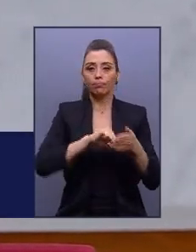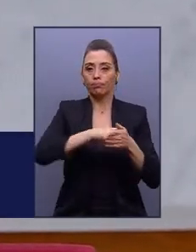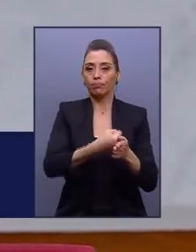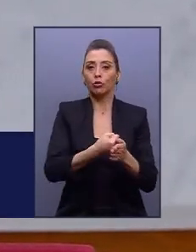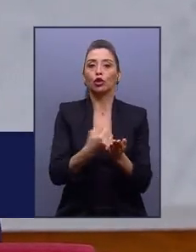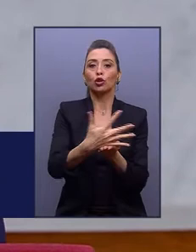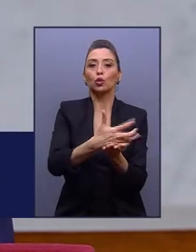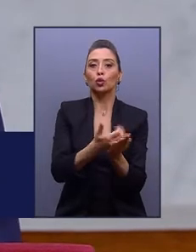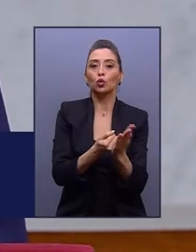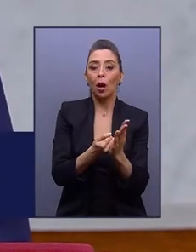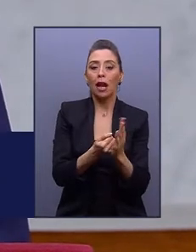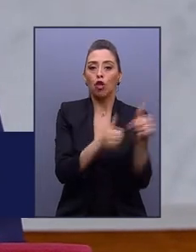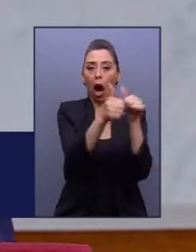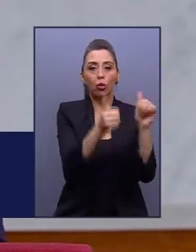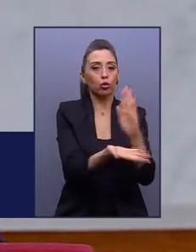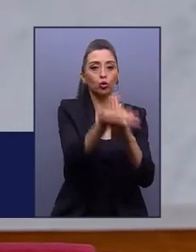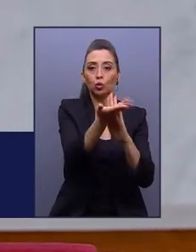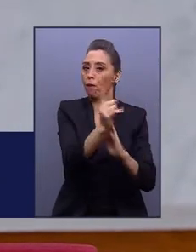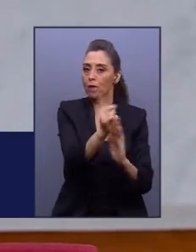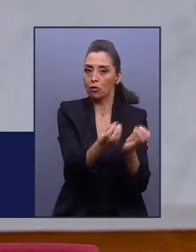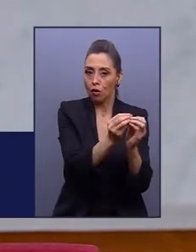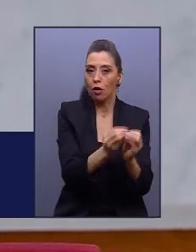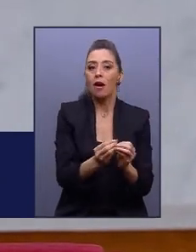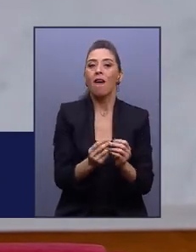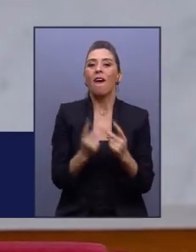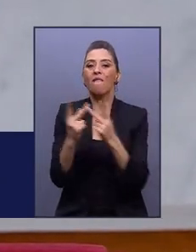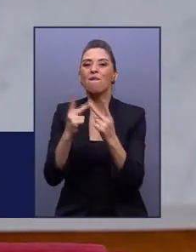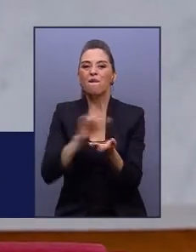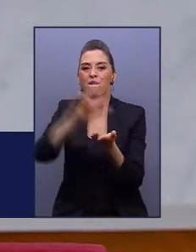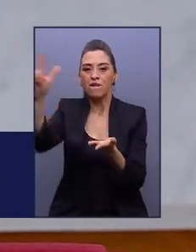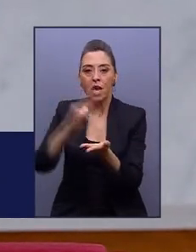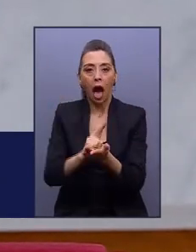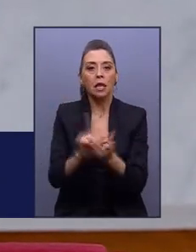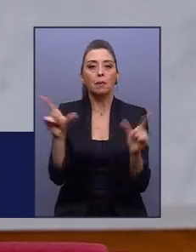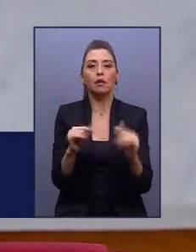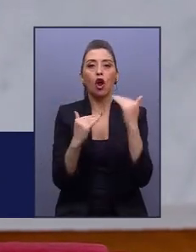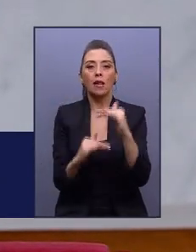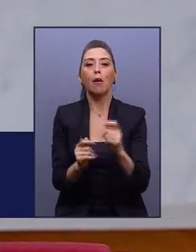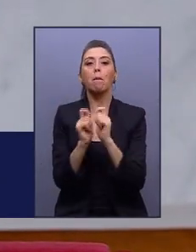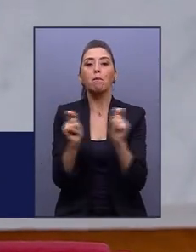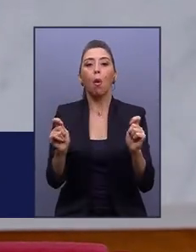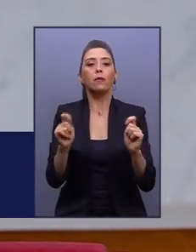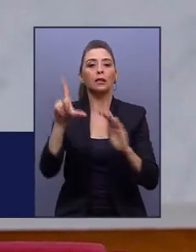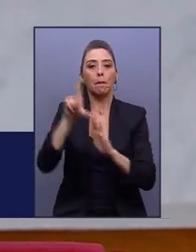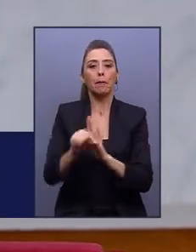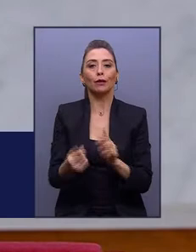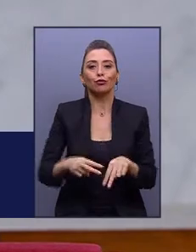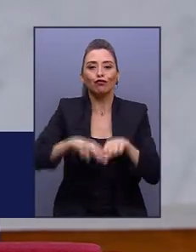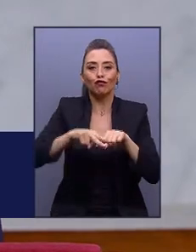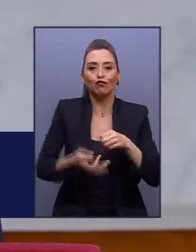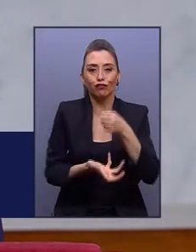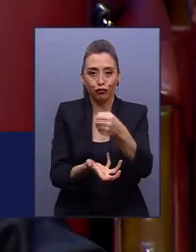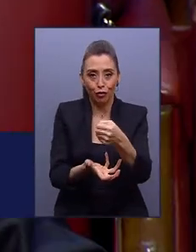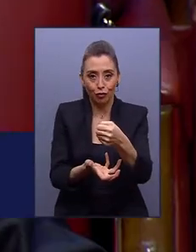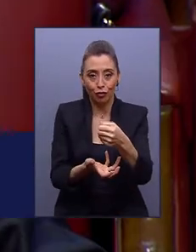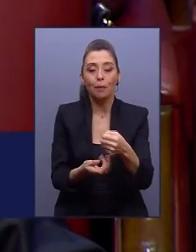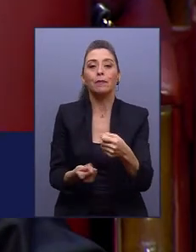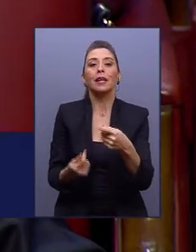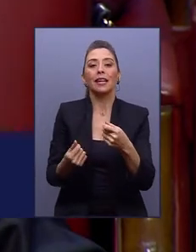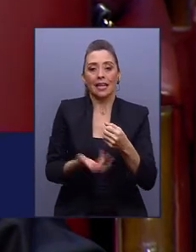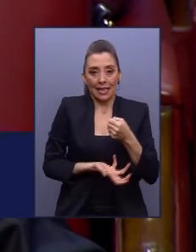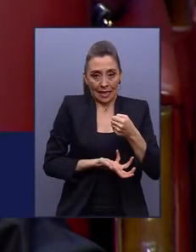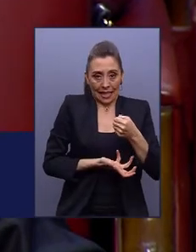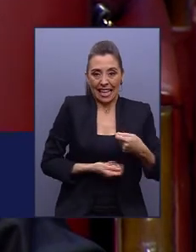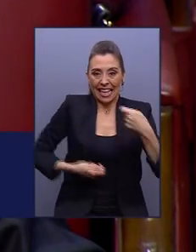del reajuste de sueldos a autoridades, limitación de viajes, viáticos y publicidad. Para dar estabilidad a la inversión en